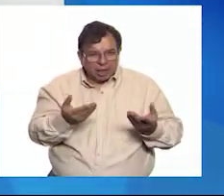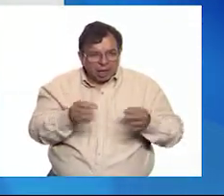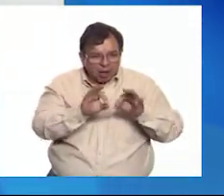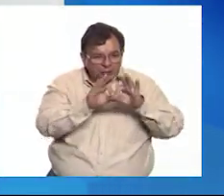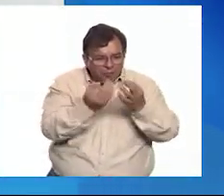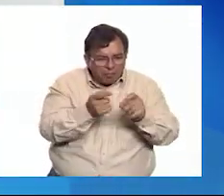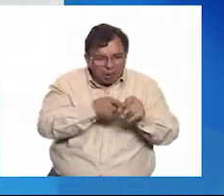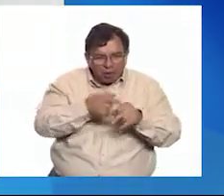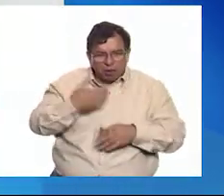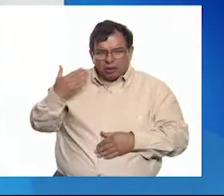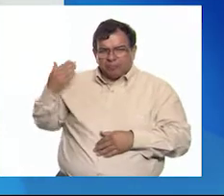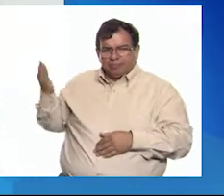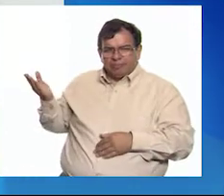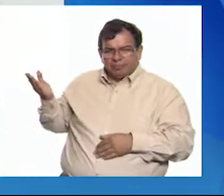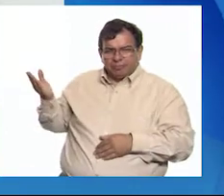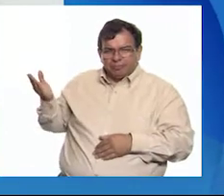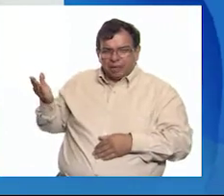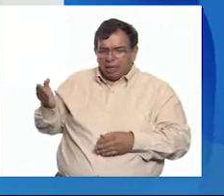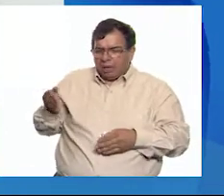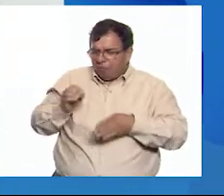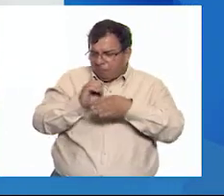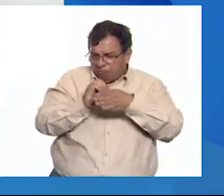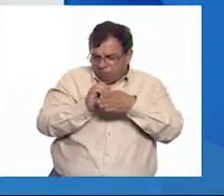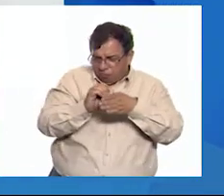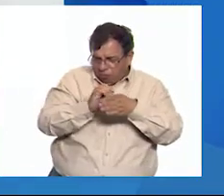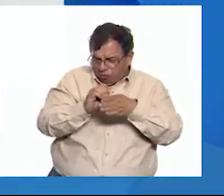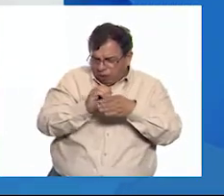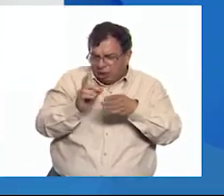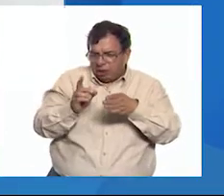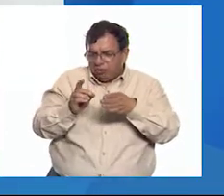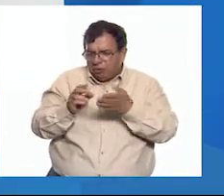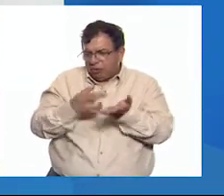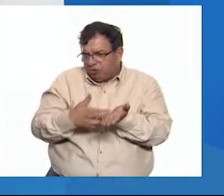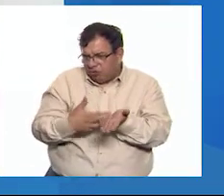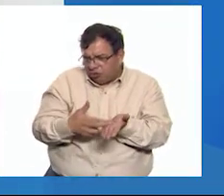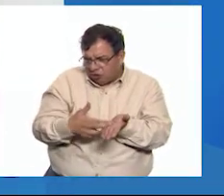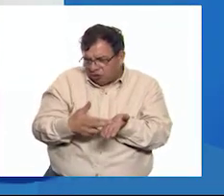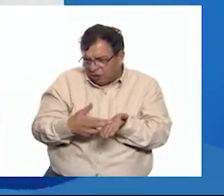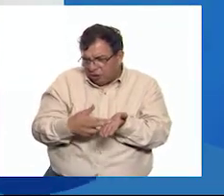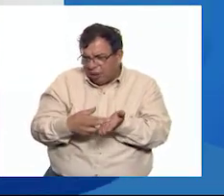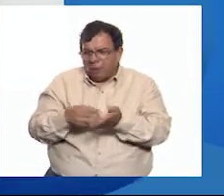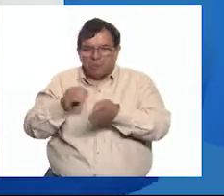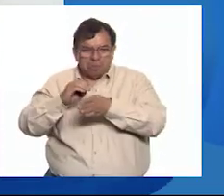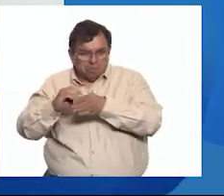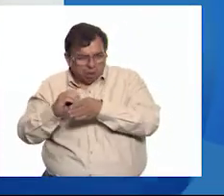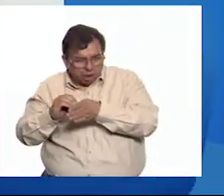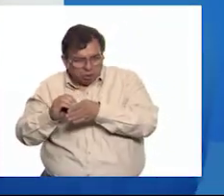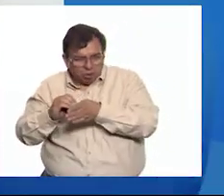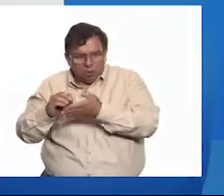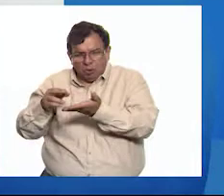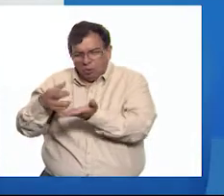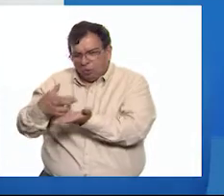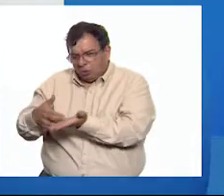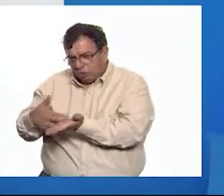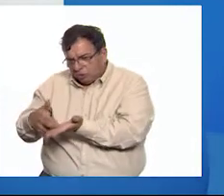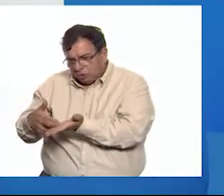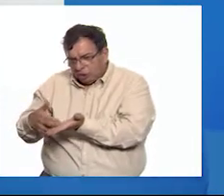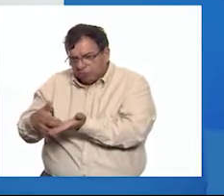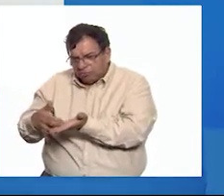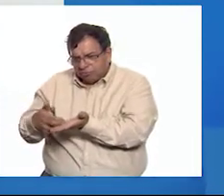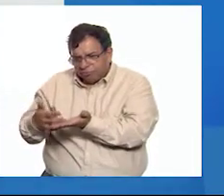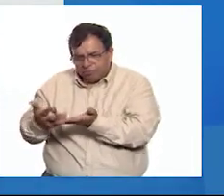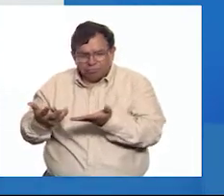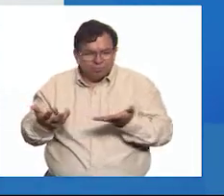colores. Aquí tenemos una figura de color morado, una figura de color rosa, otra figura de color morado y otra figura de color